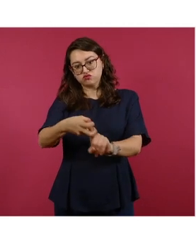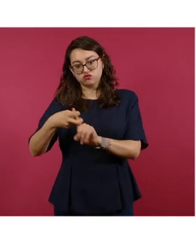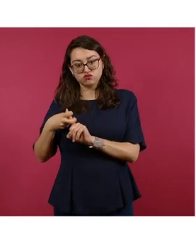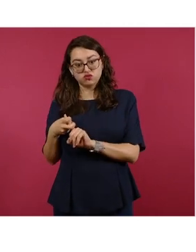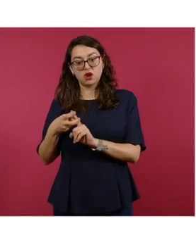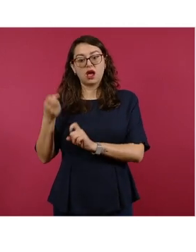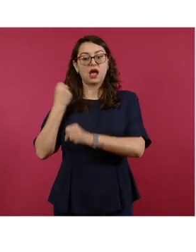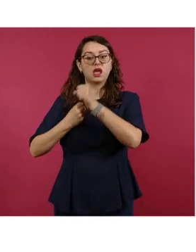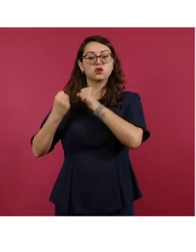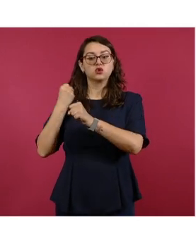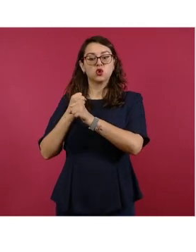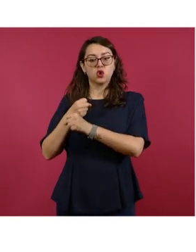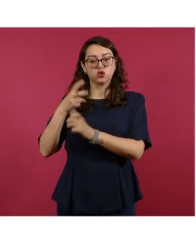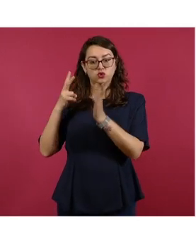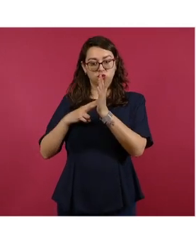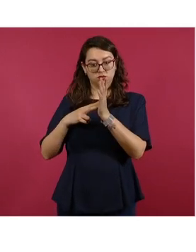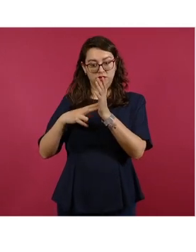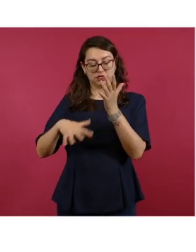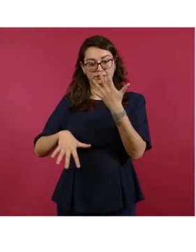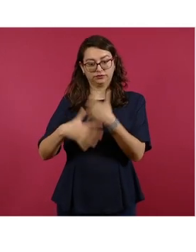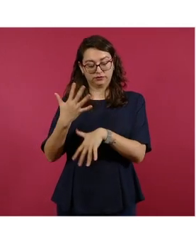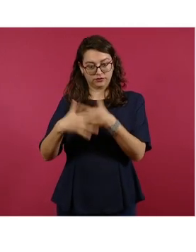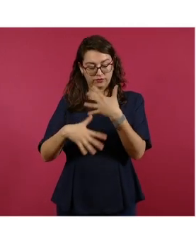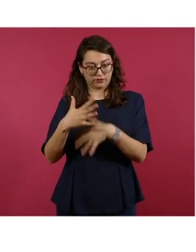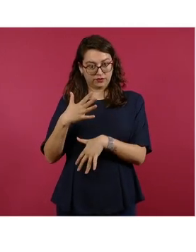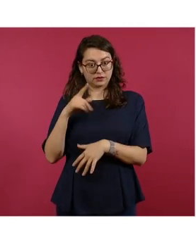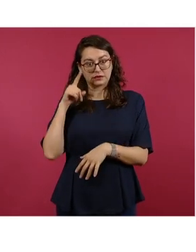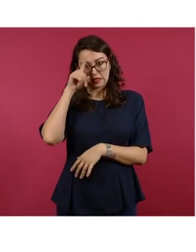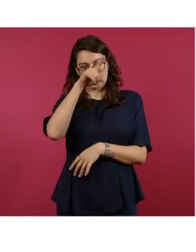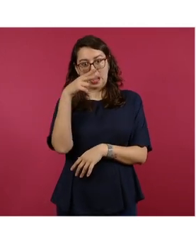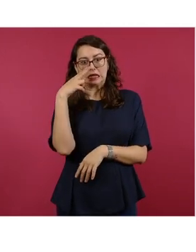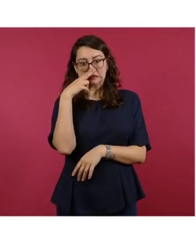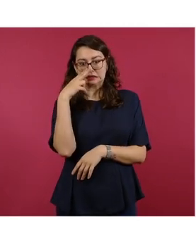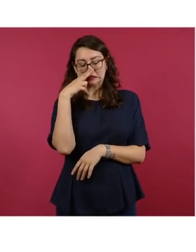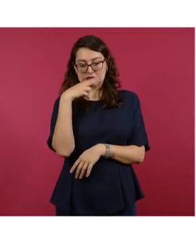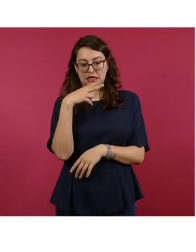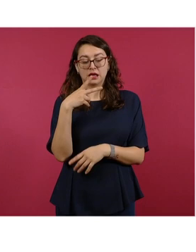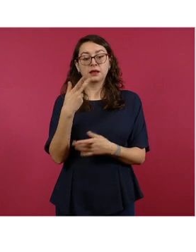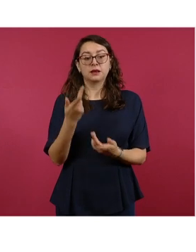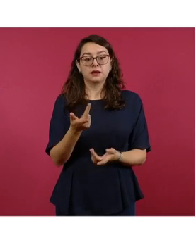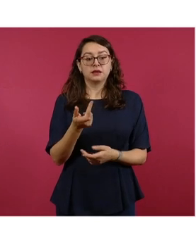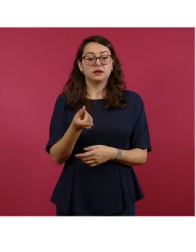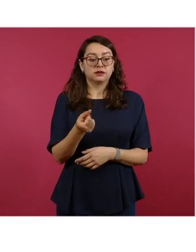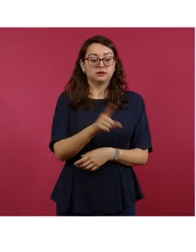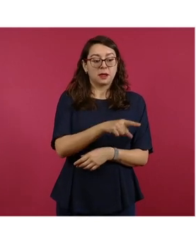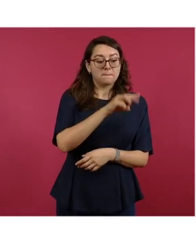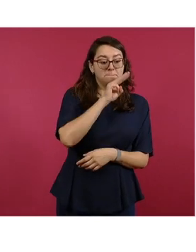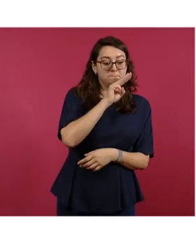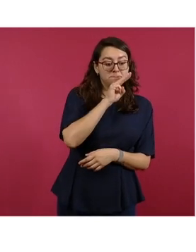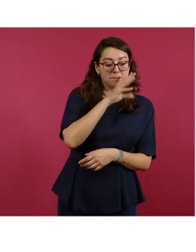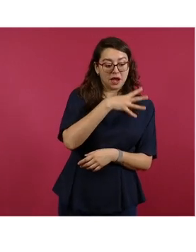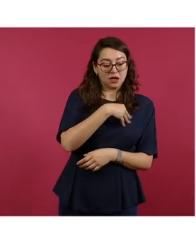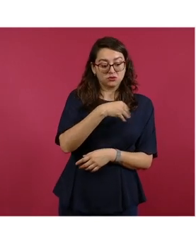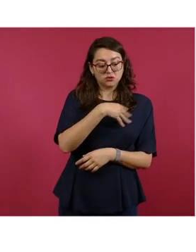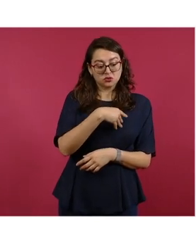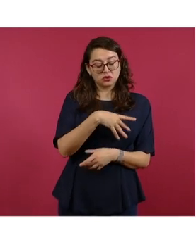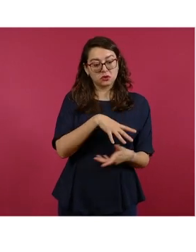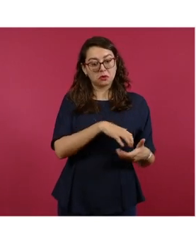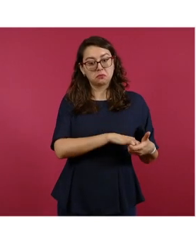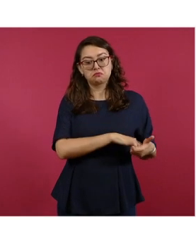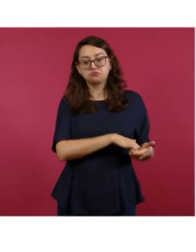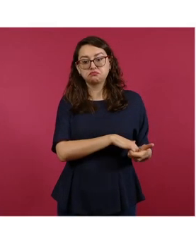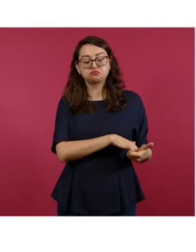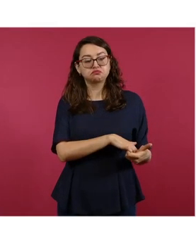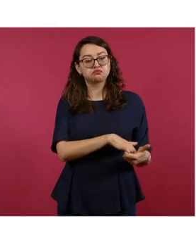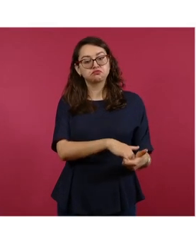en el 2015. De acuerdo con las investigaciones, tanto la mamá como su hijo caminaban por